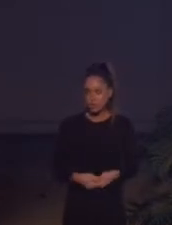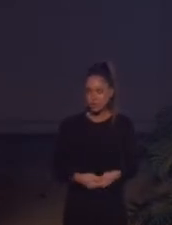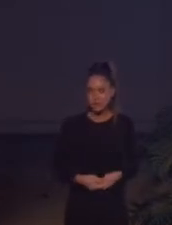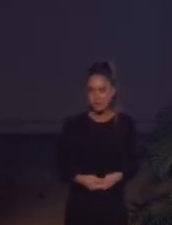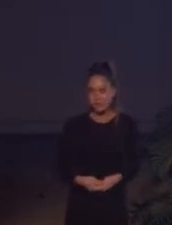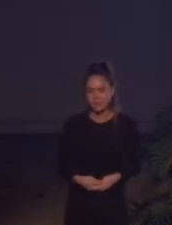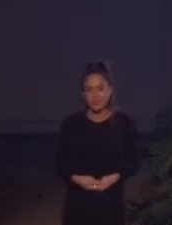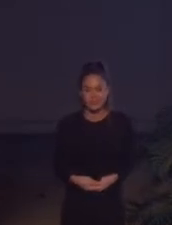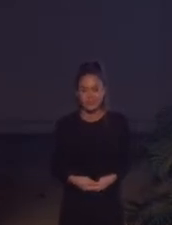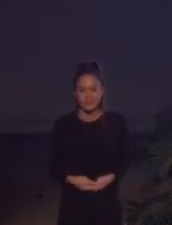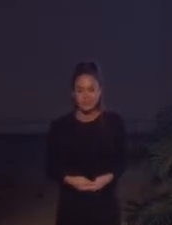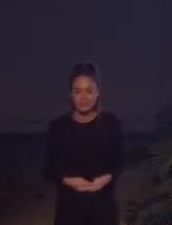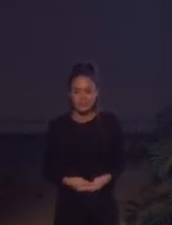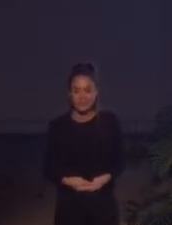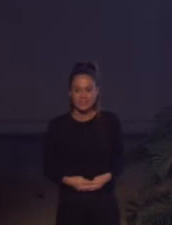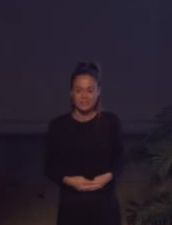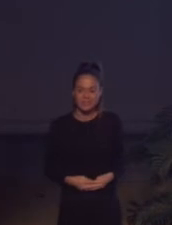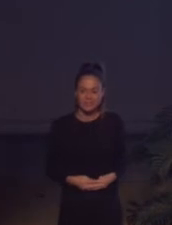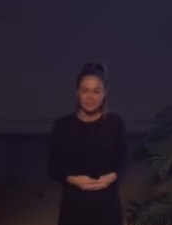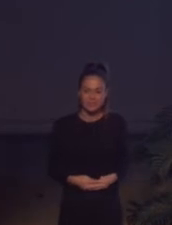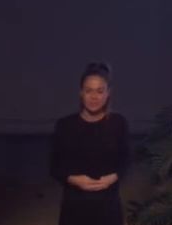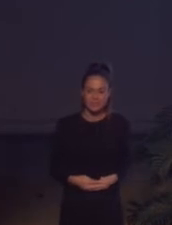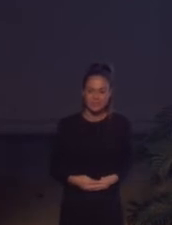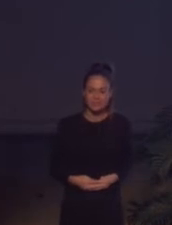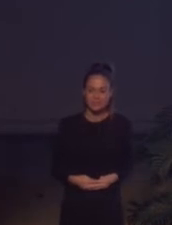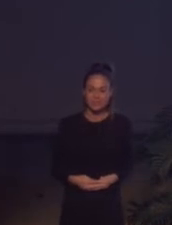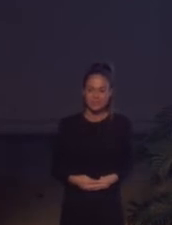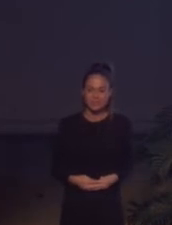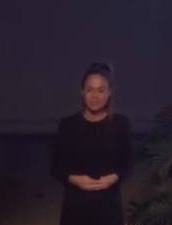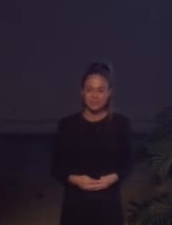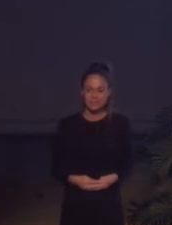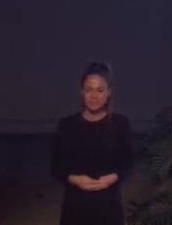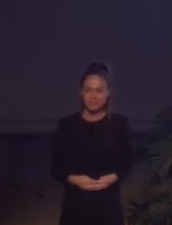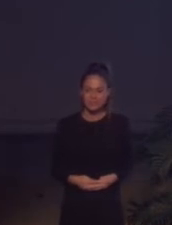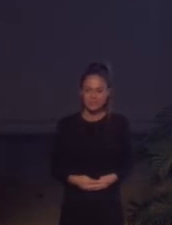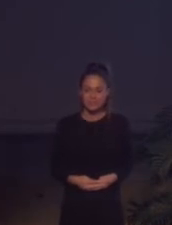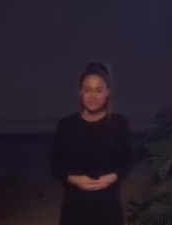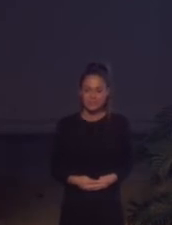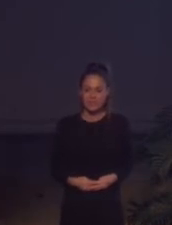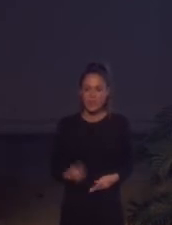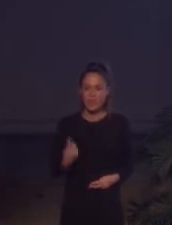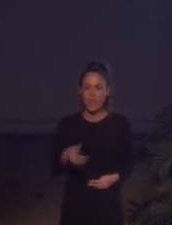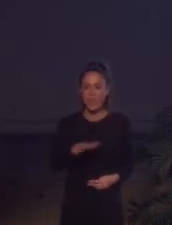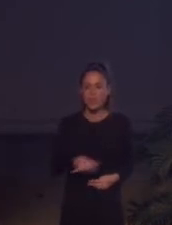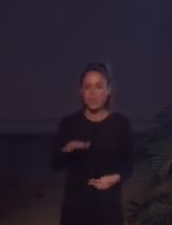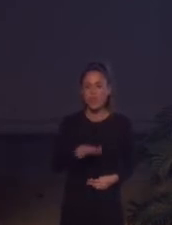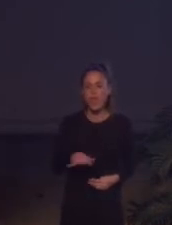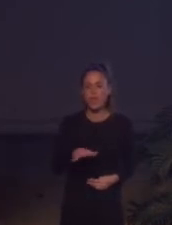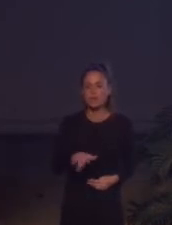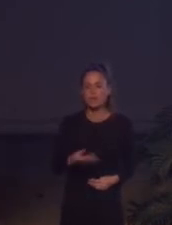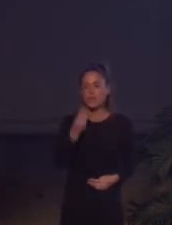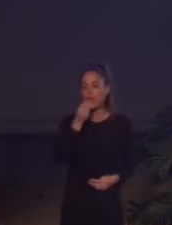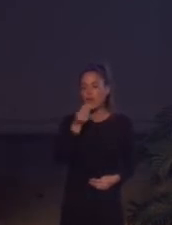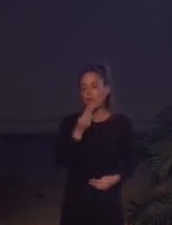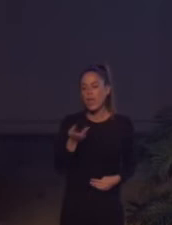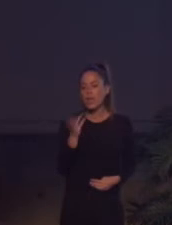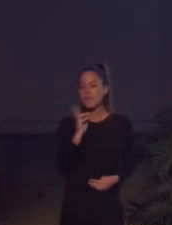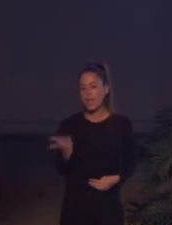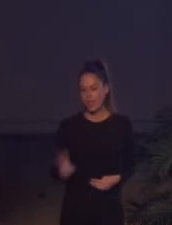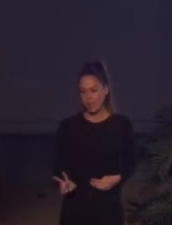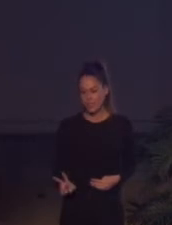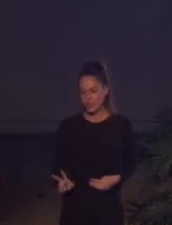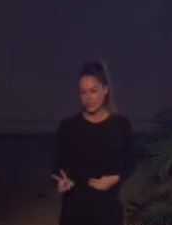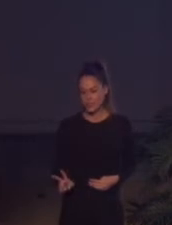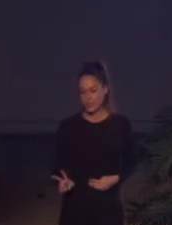ez, ez zote den guri zaintza, oza, gu, hemen gauden on zaintza, eta ez benetako kontzientzialdaketa bat